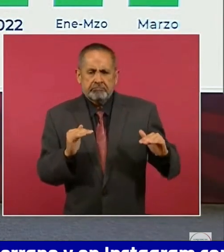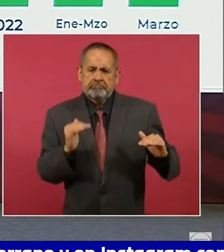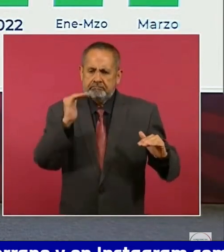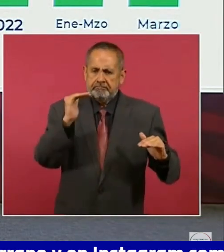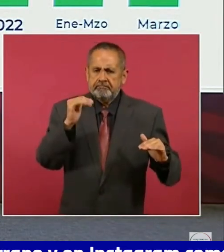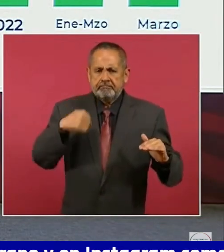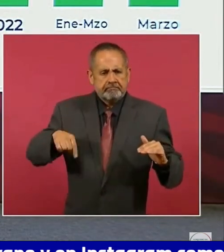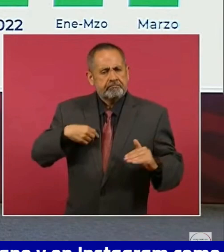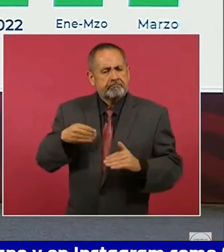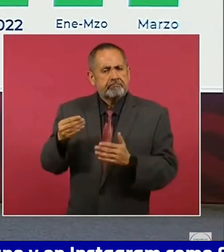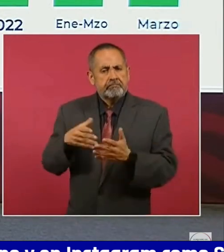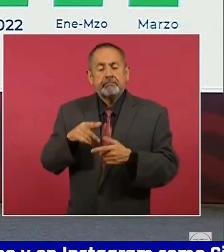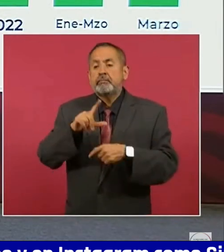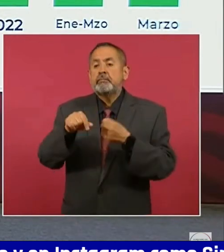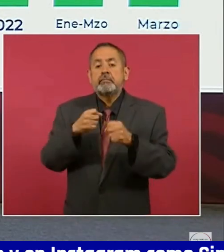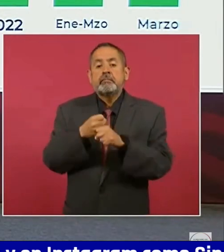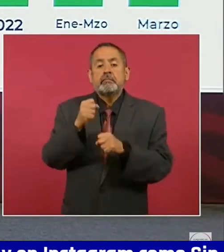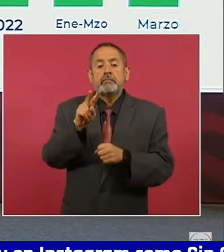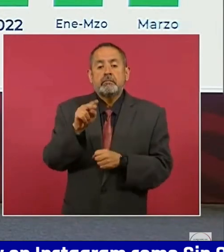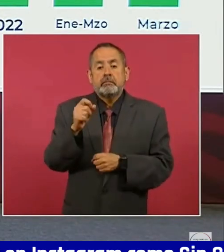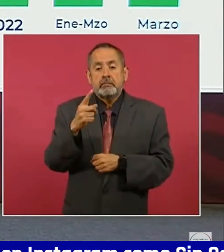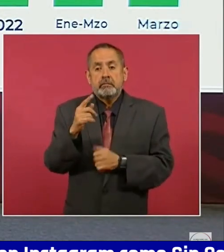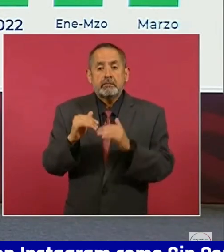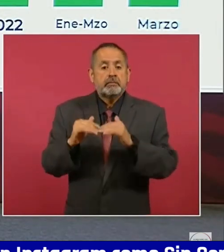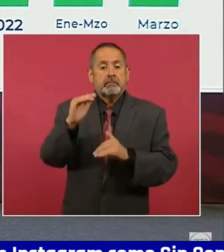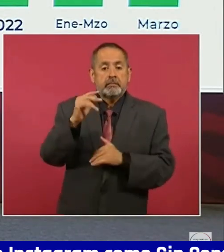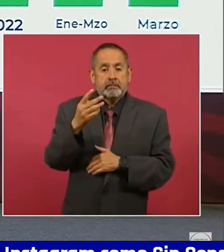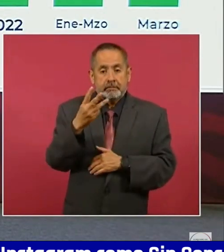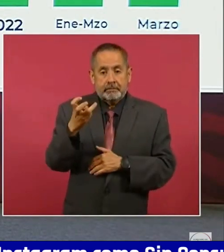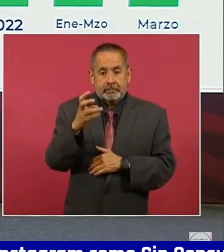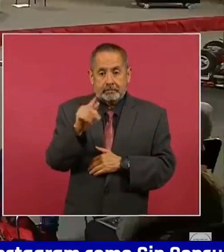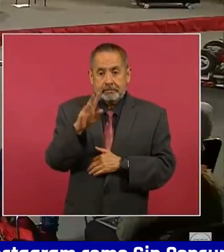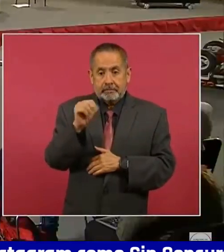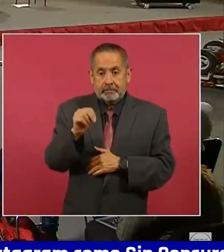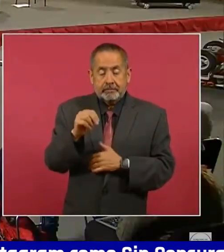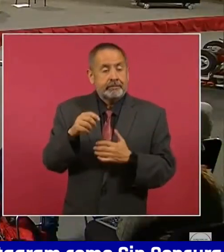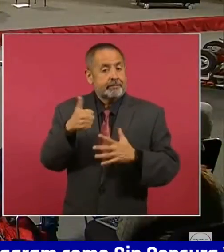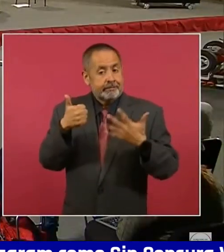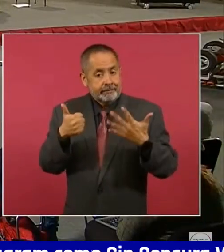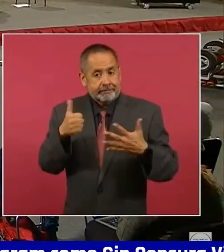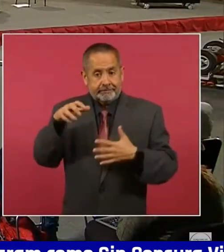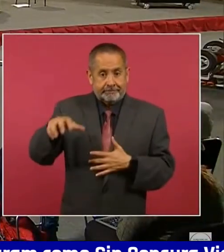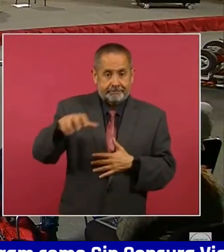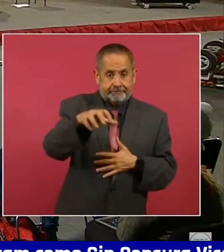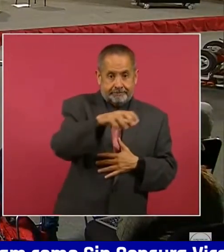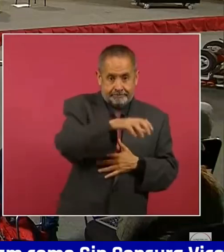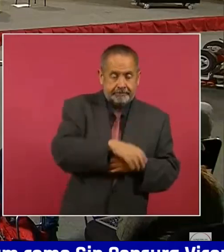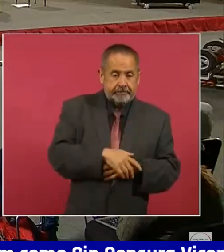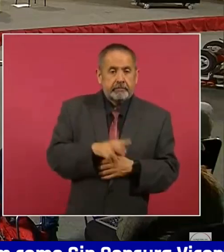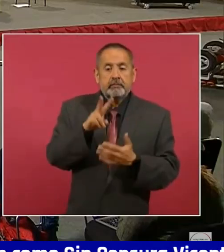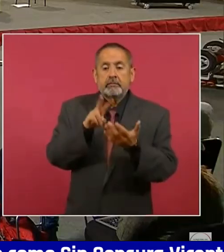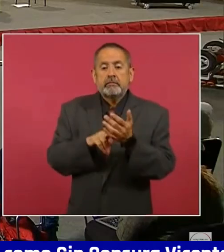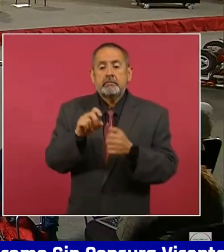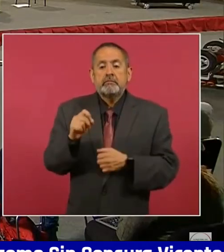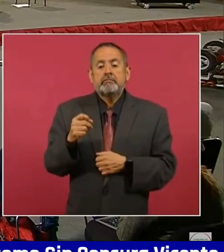recibimos, pero en el 21 ya estamos en 379 en las 6 refinerías. En el